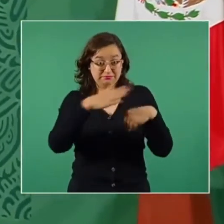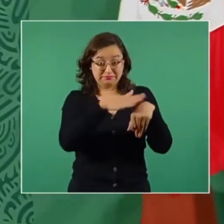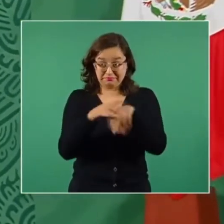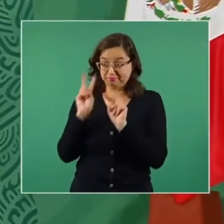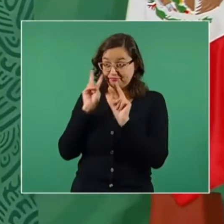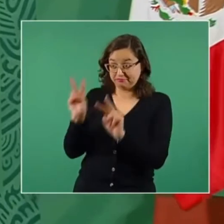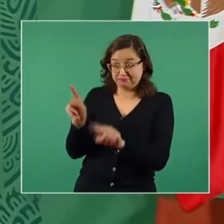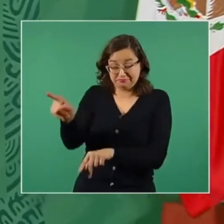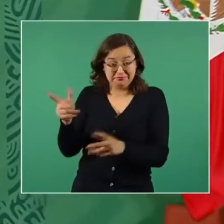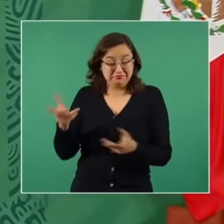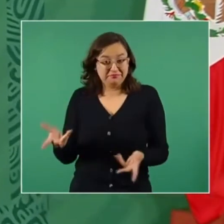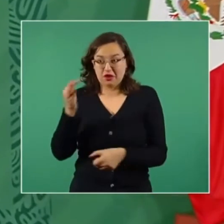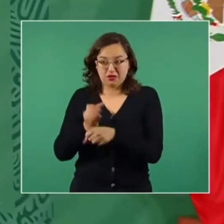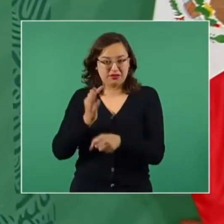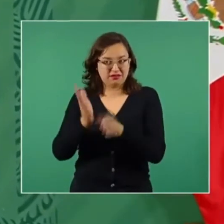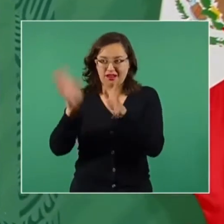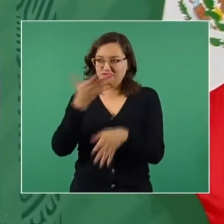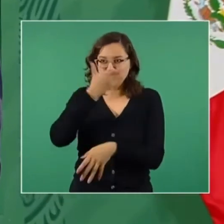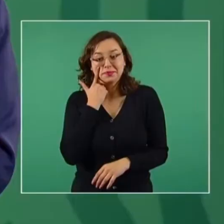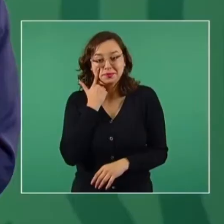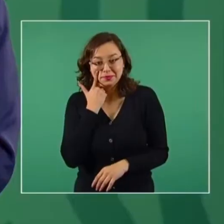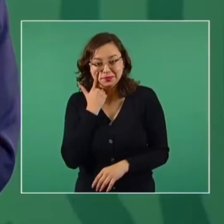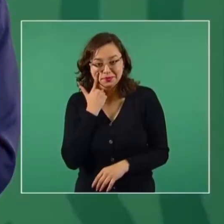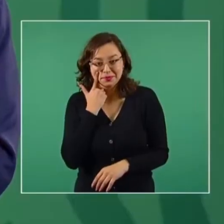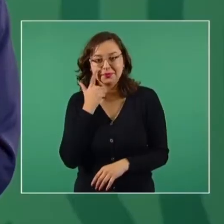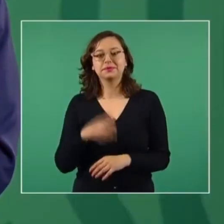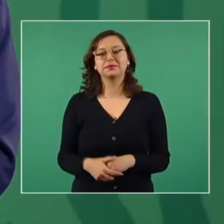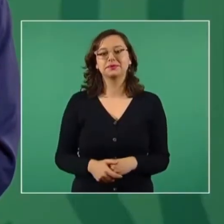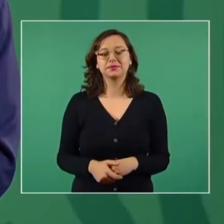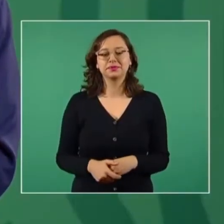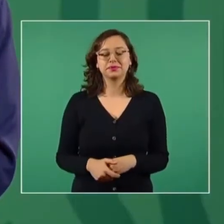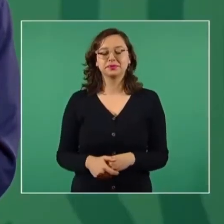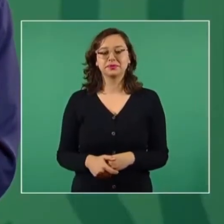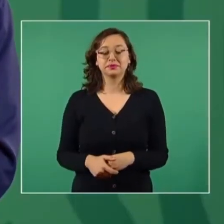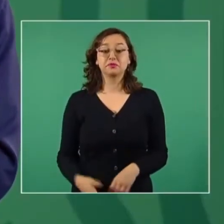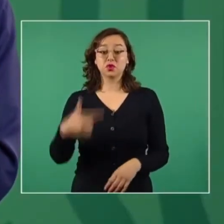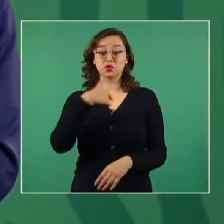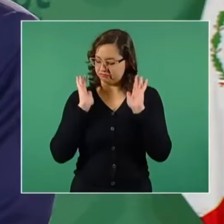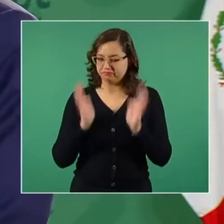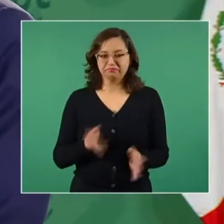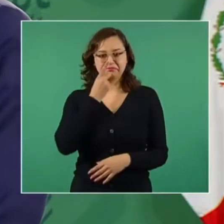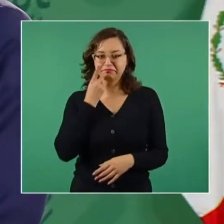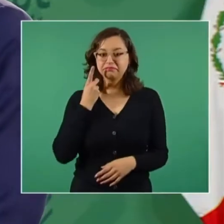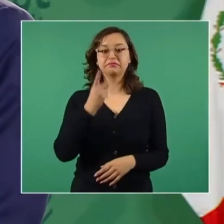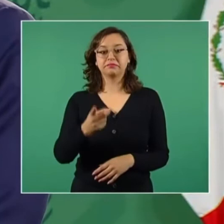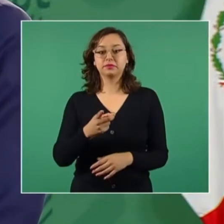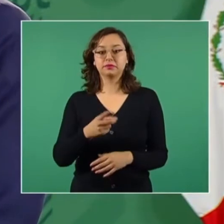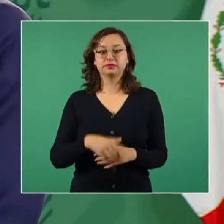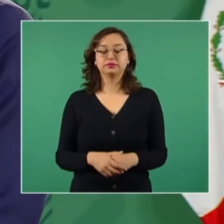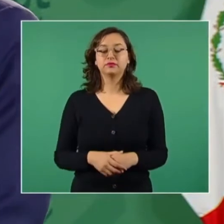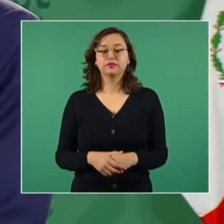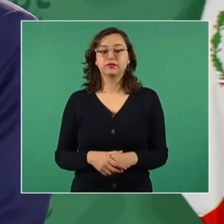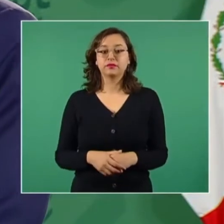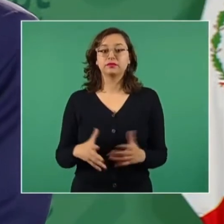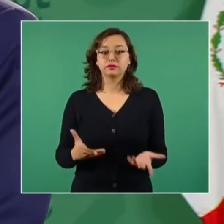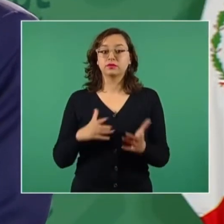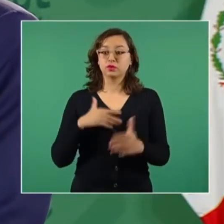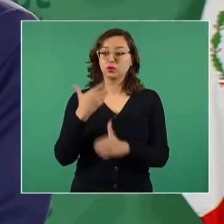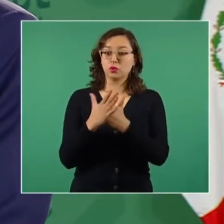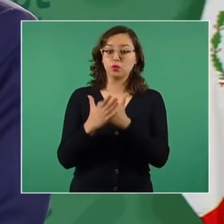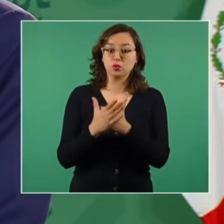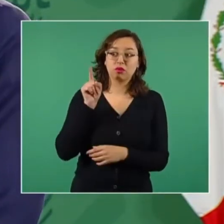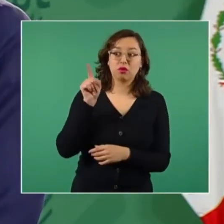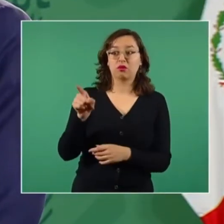mostrándose el cobre. Y lo mismo el tribunal. Yo sigo sosteniendo de que es necesaria una